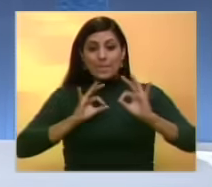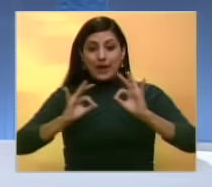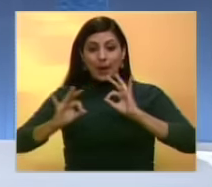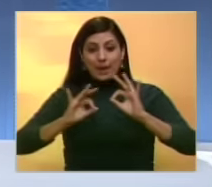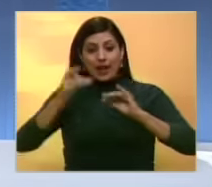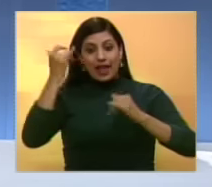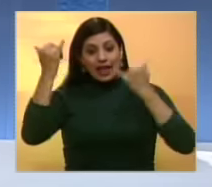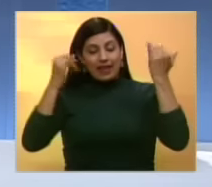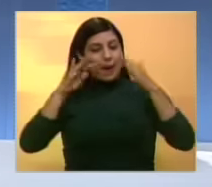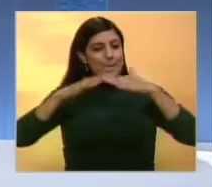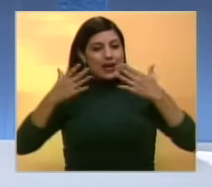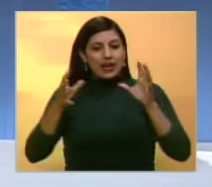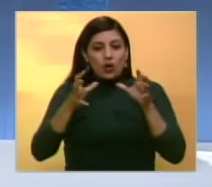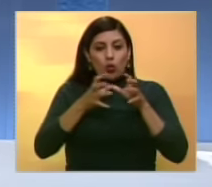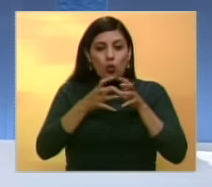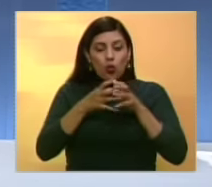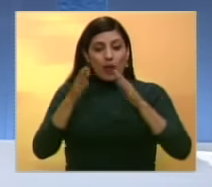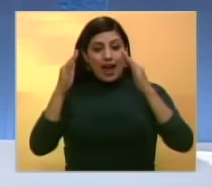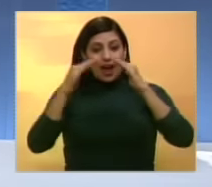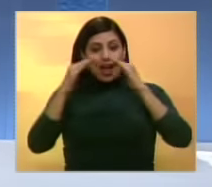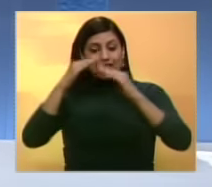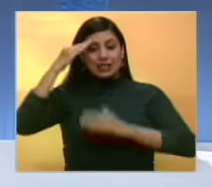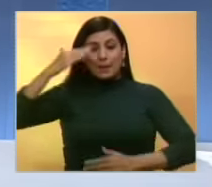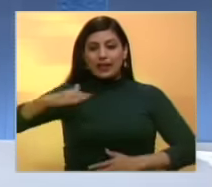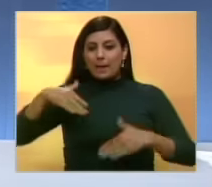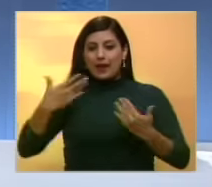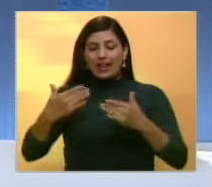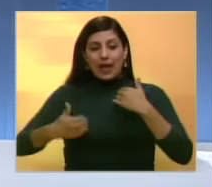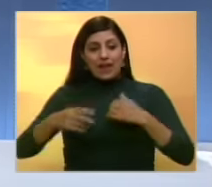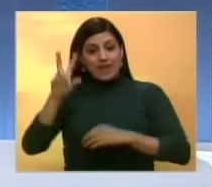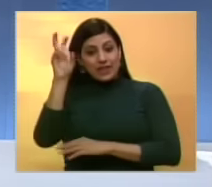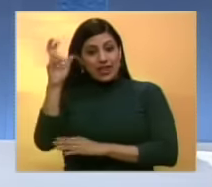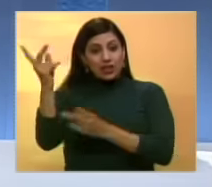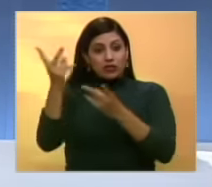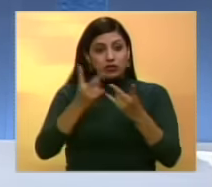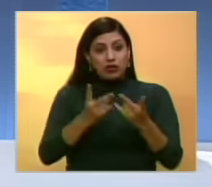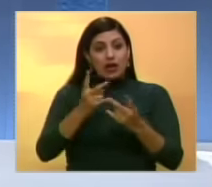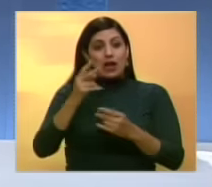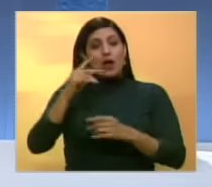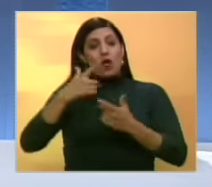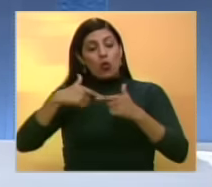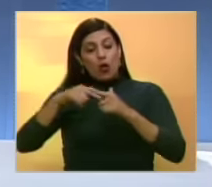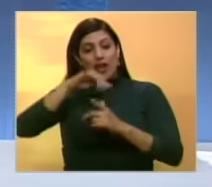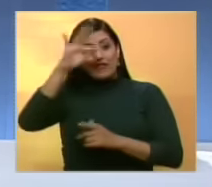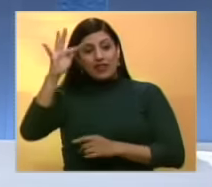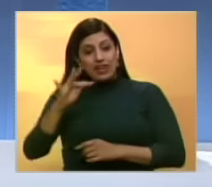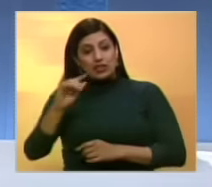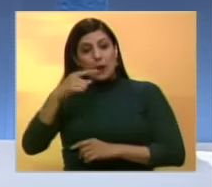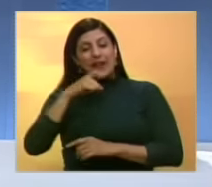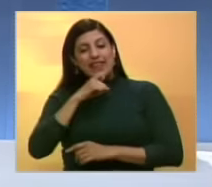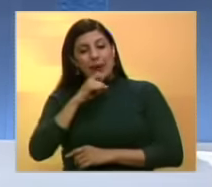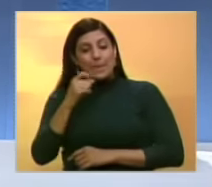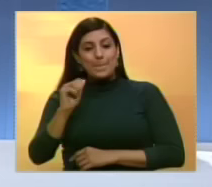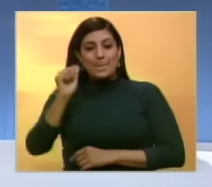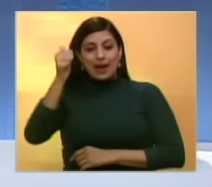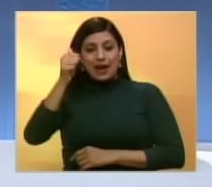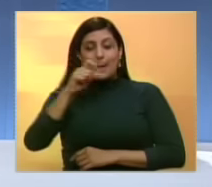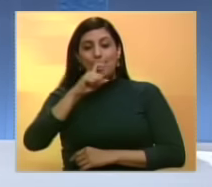logísticos por parte de la casa militar para recibir este viernes en el Palacio Federal legislativo al primer mandatario